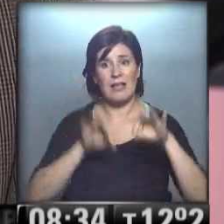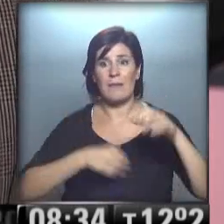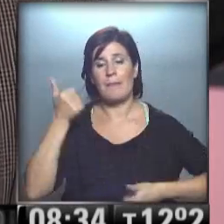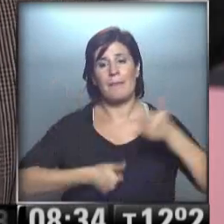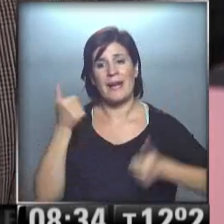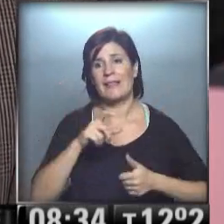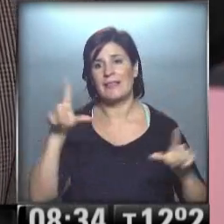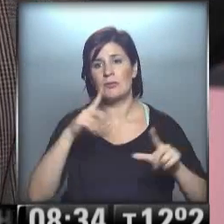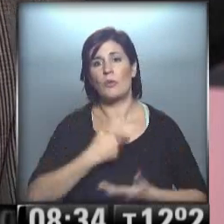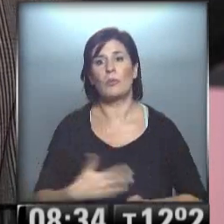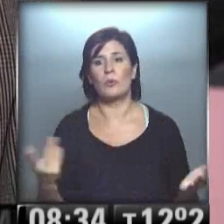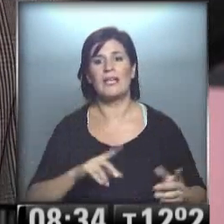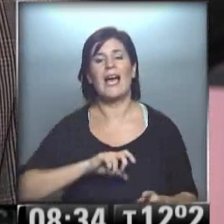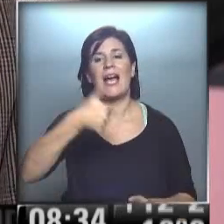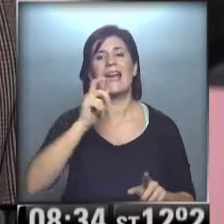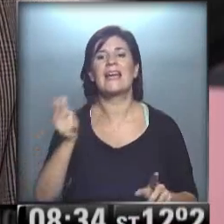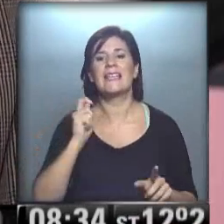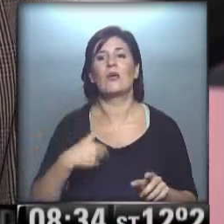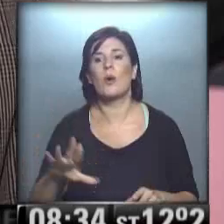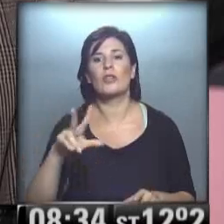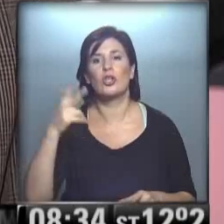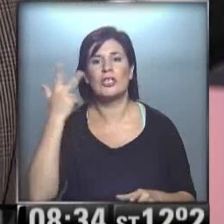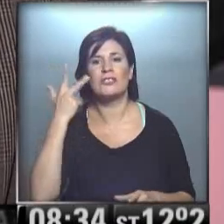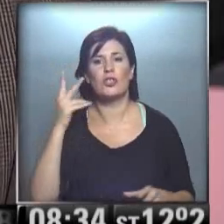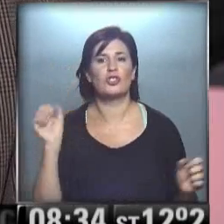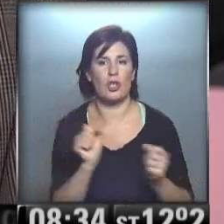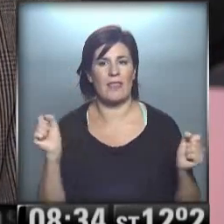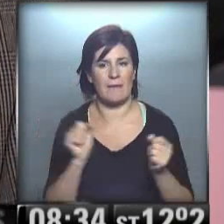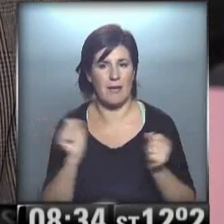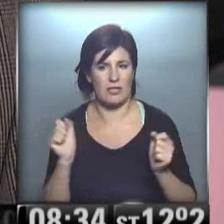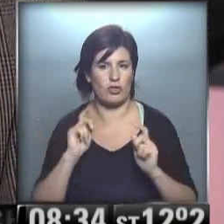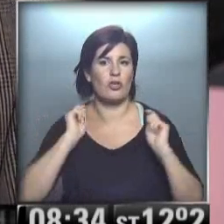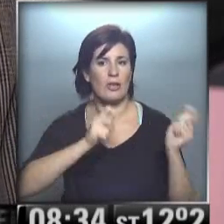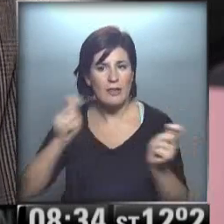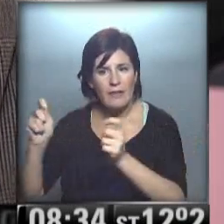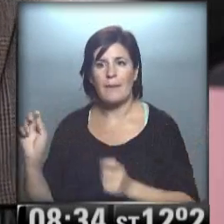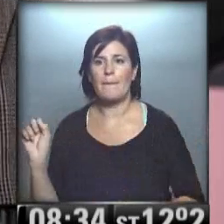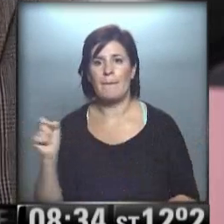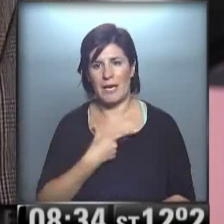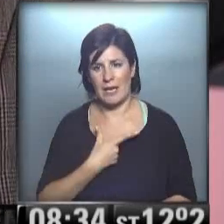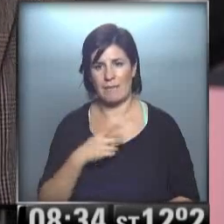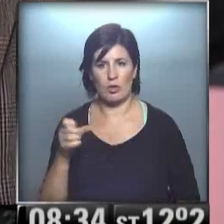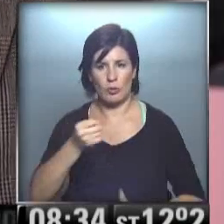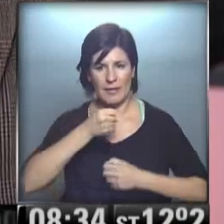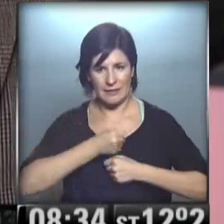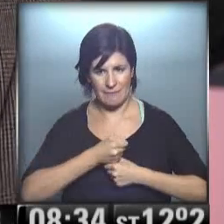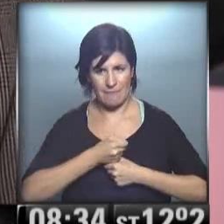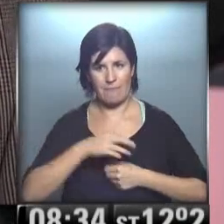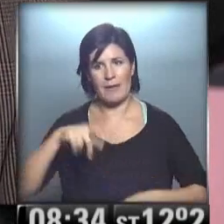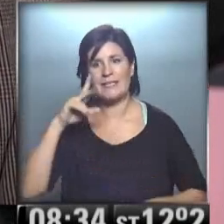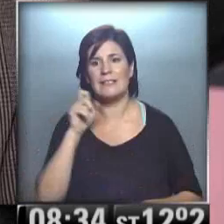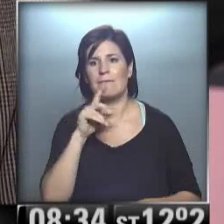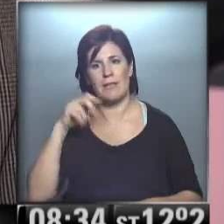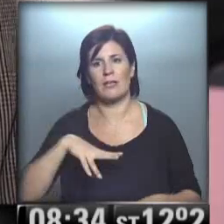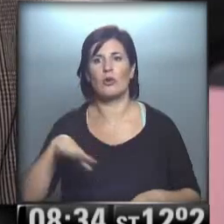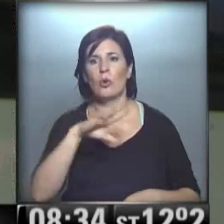podremos saber quiénes son los ganadores 18 de mayo cuando podamos conocerlos en la ceremonia que se realizará en un hotel